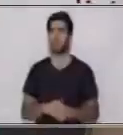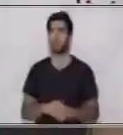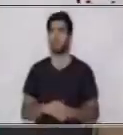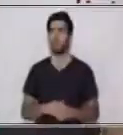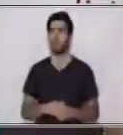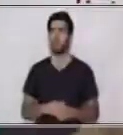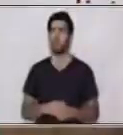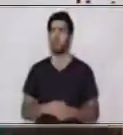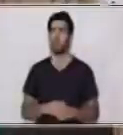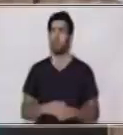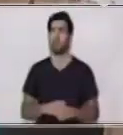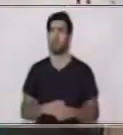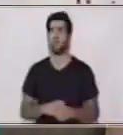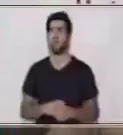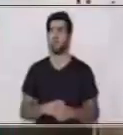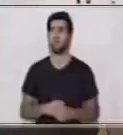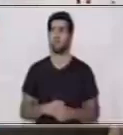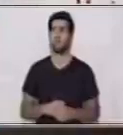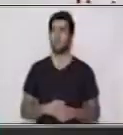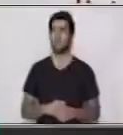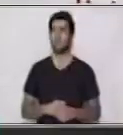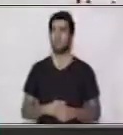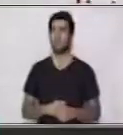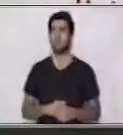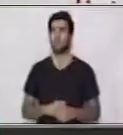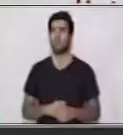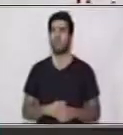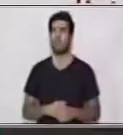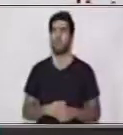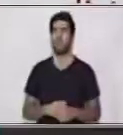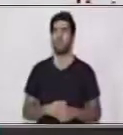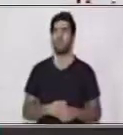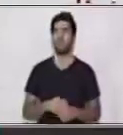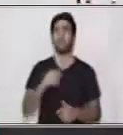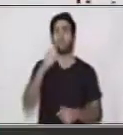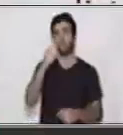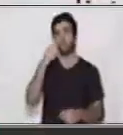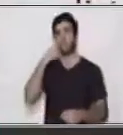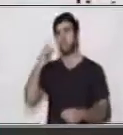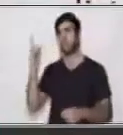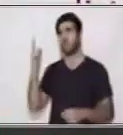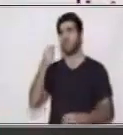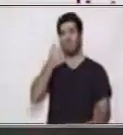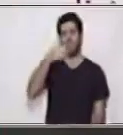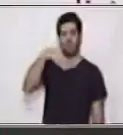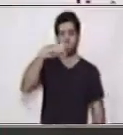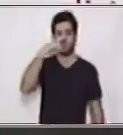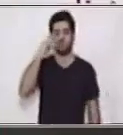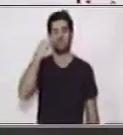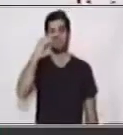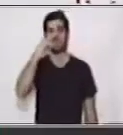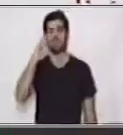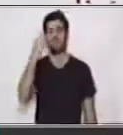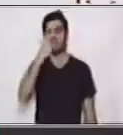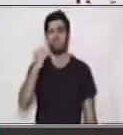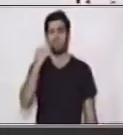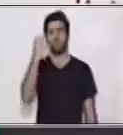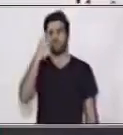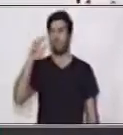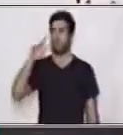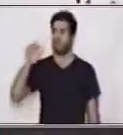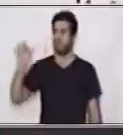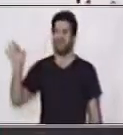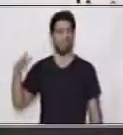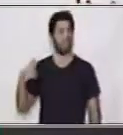pensamiento, que es la antítesis. Seguramente dirás, profesor, pero qué palabras tan complicadas. Así le